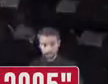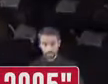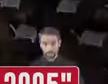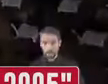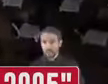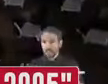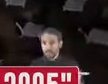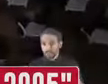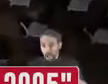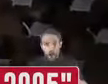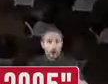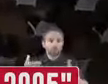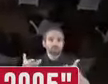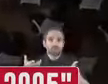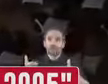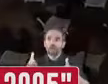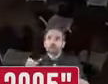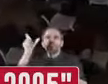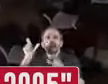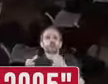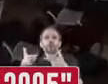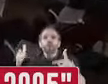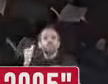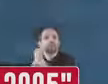teníamos una desocupación